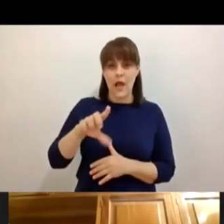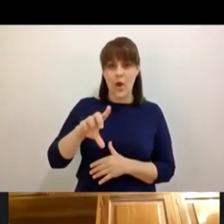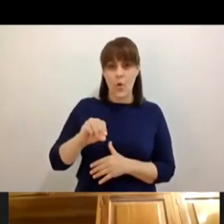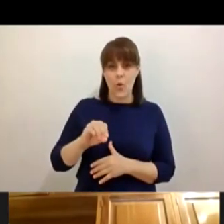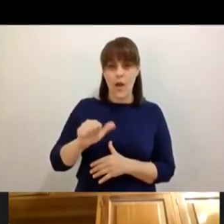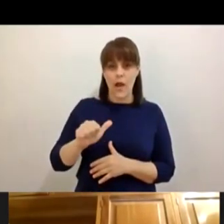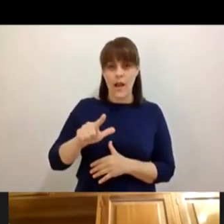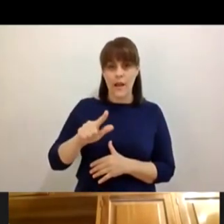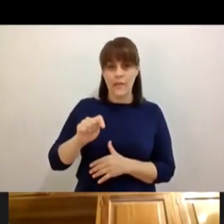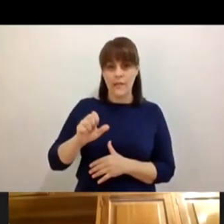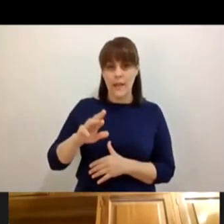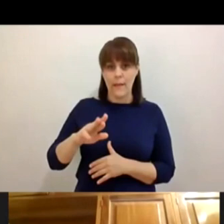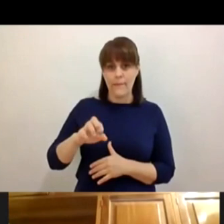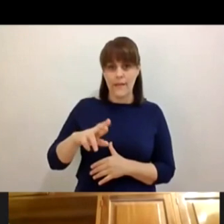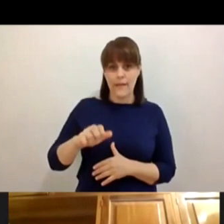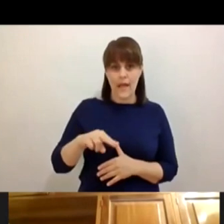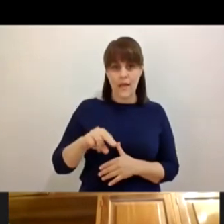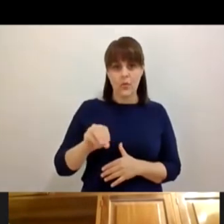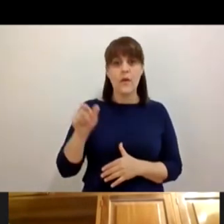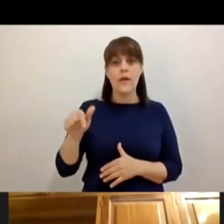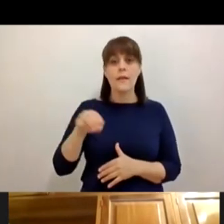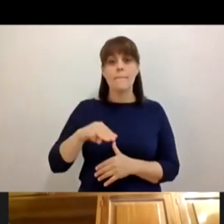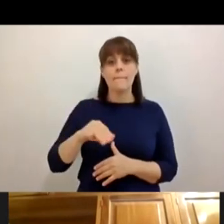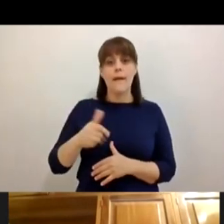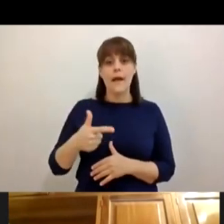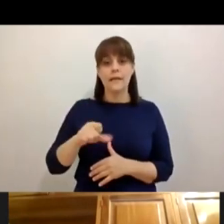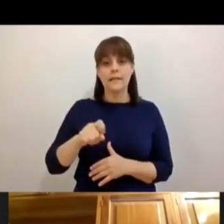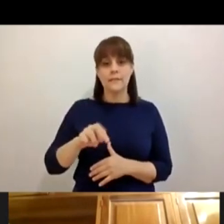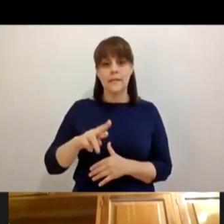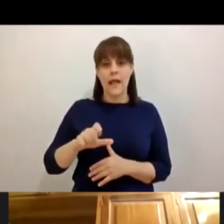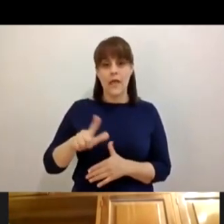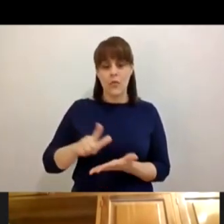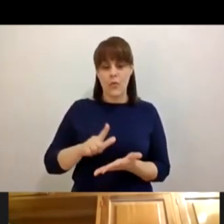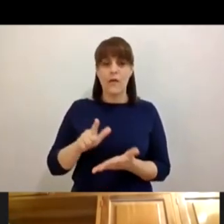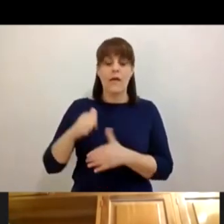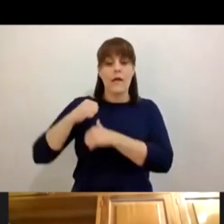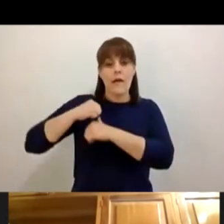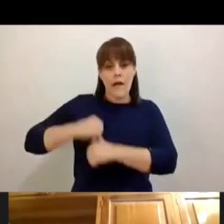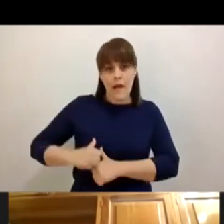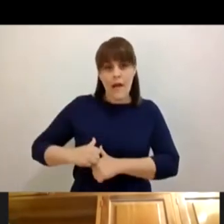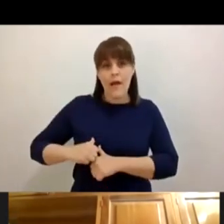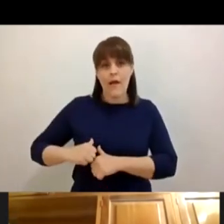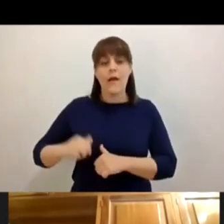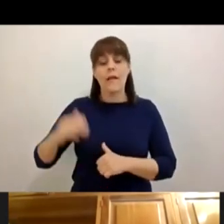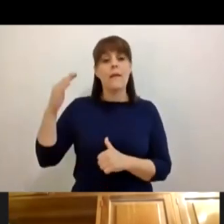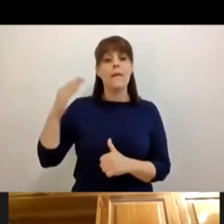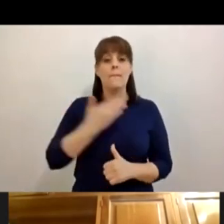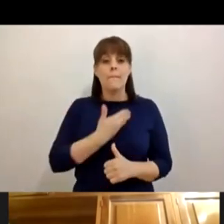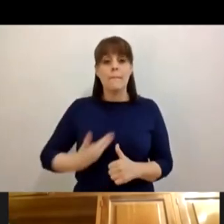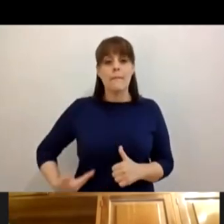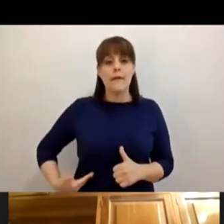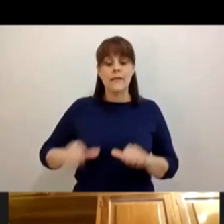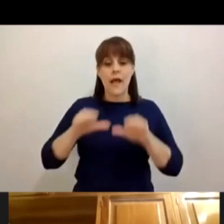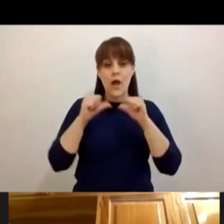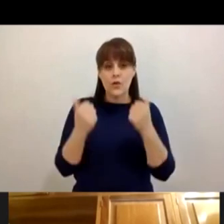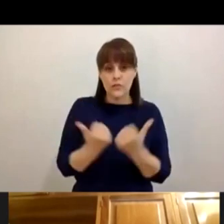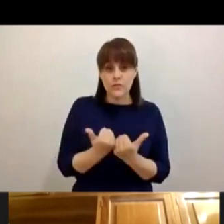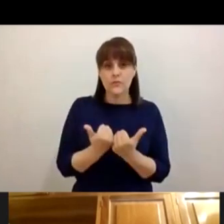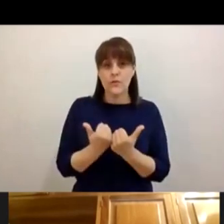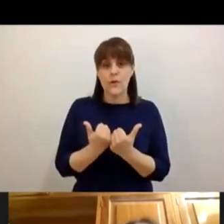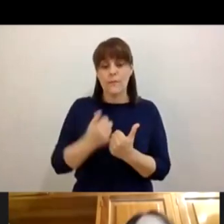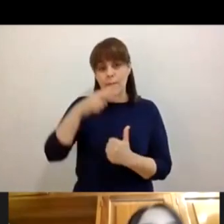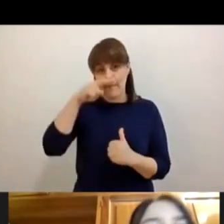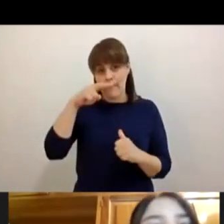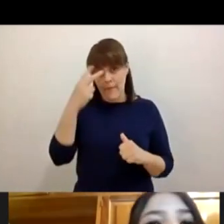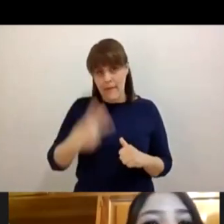de Justicia en el estado de Yucatán, presidente de la Asociación Mexicana de Especialistas y Operadores en Justicia de